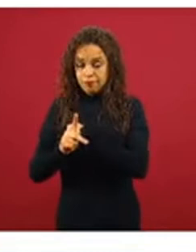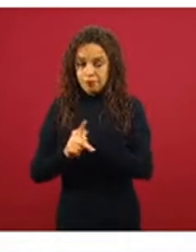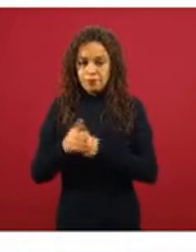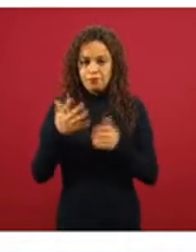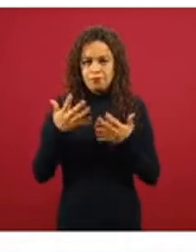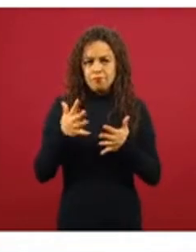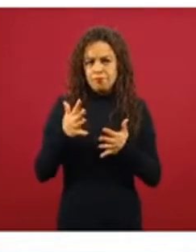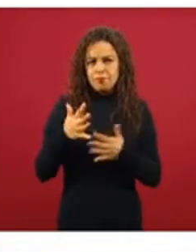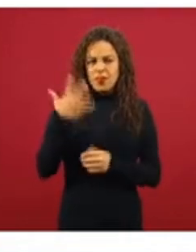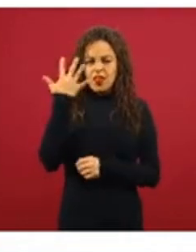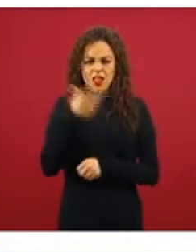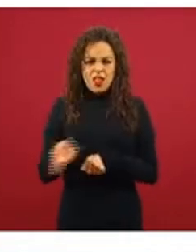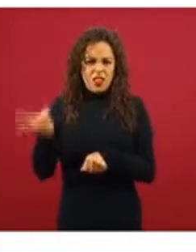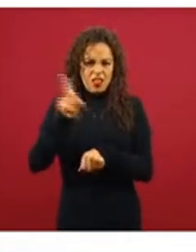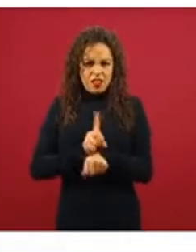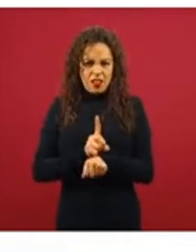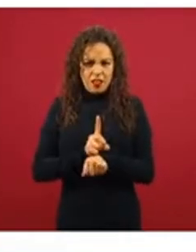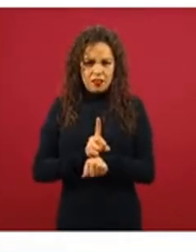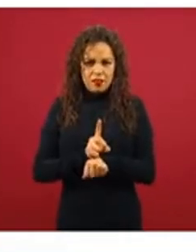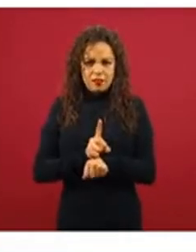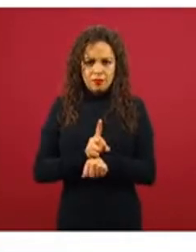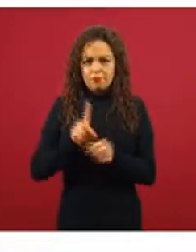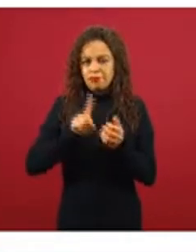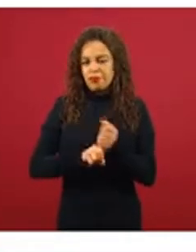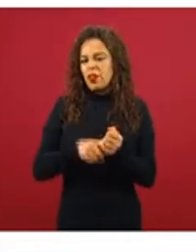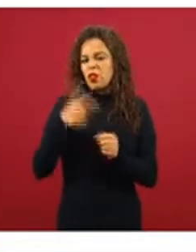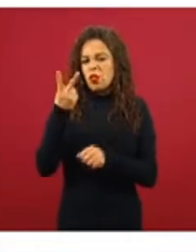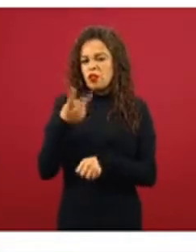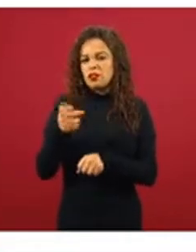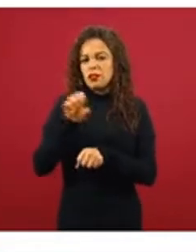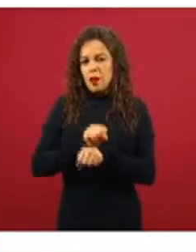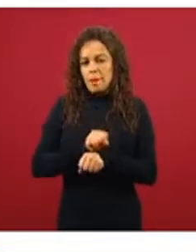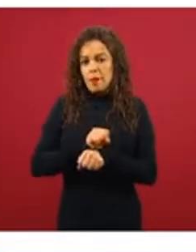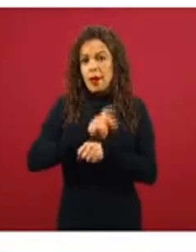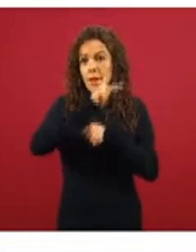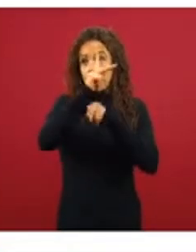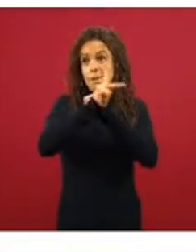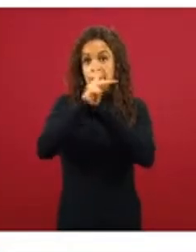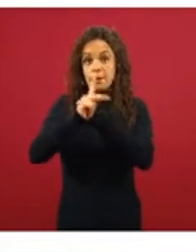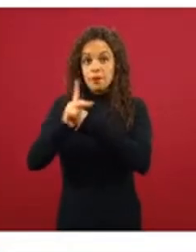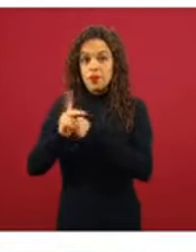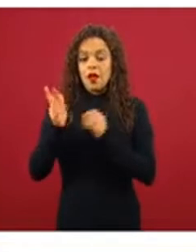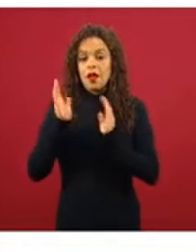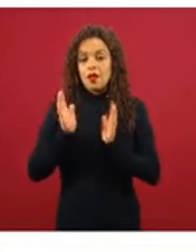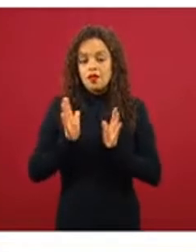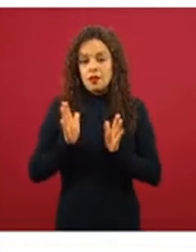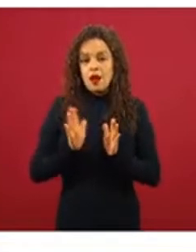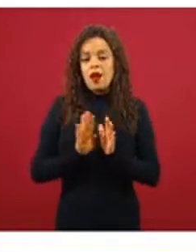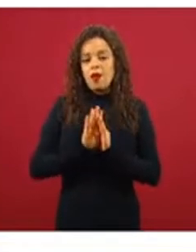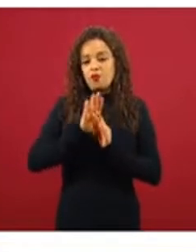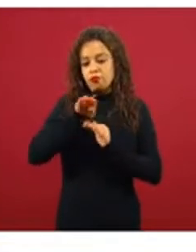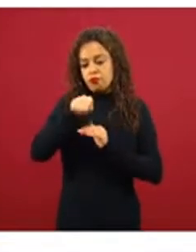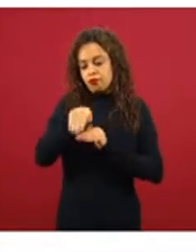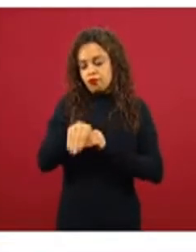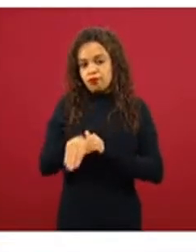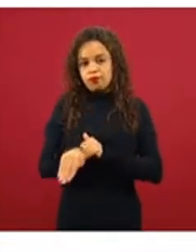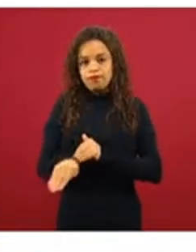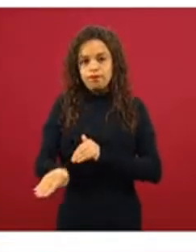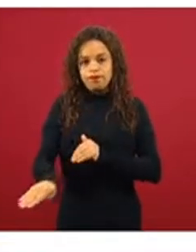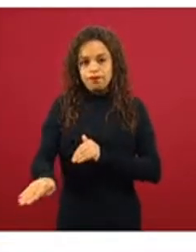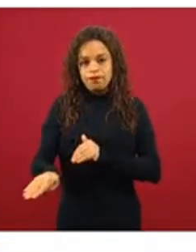unas 10 días, casi 2 semanas, varios de sus países se encuentran ya en la fase descendente de sus